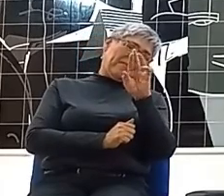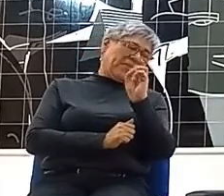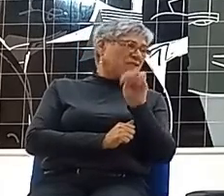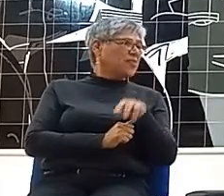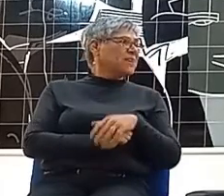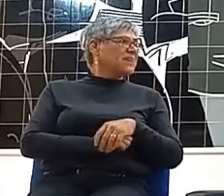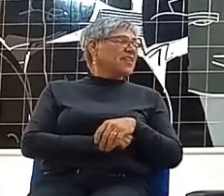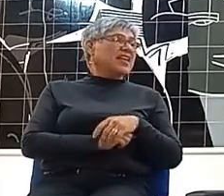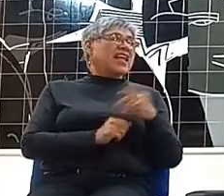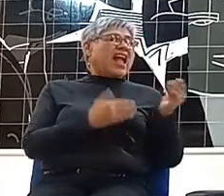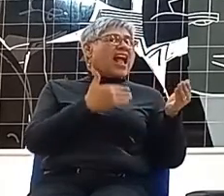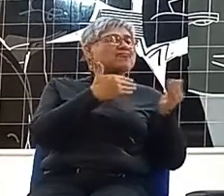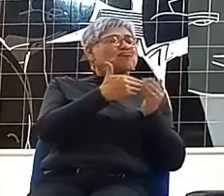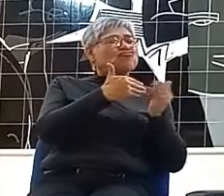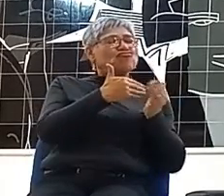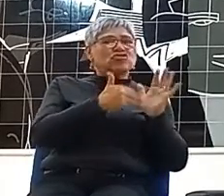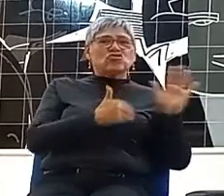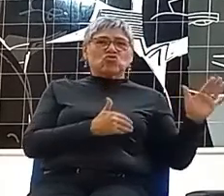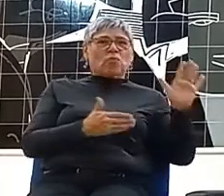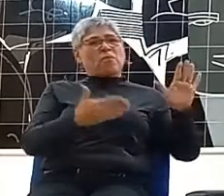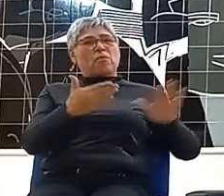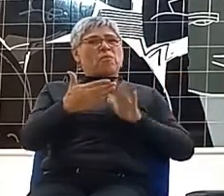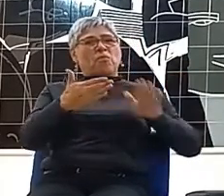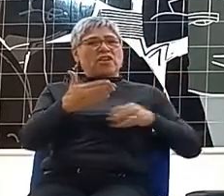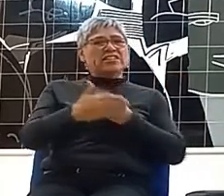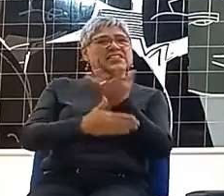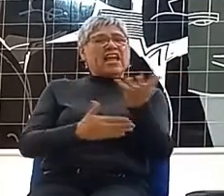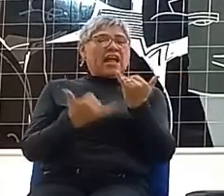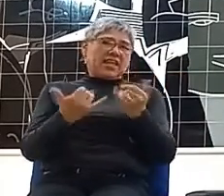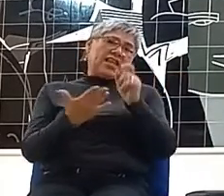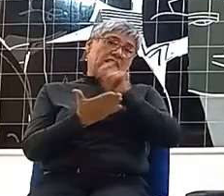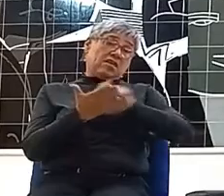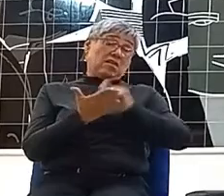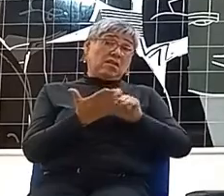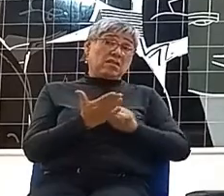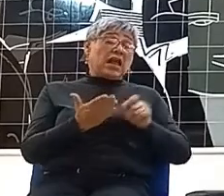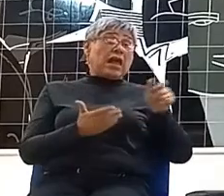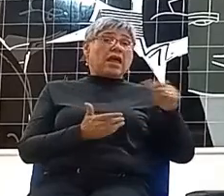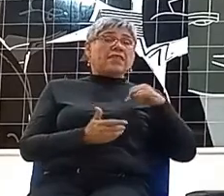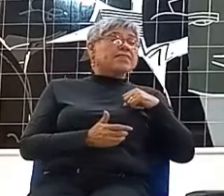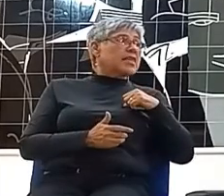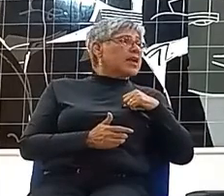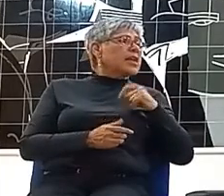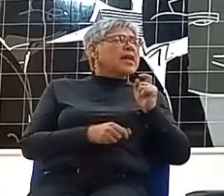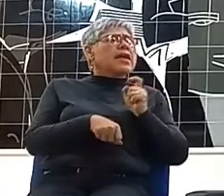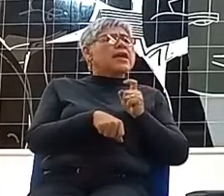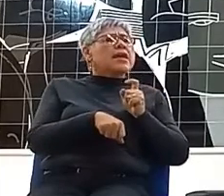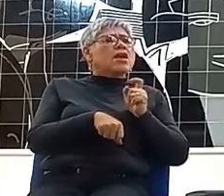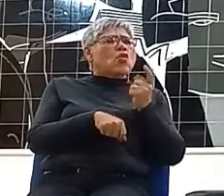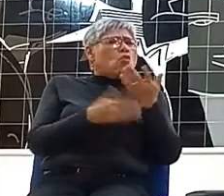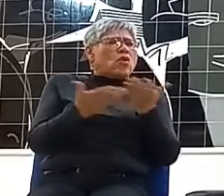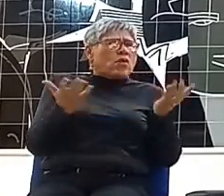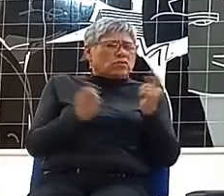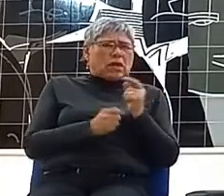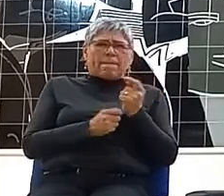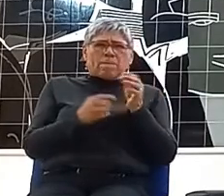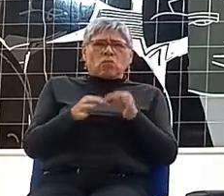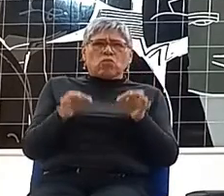acercándonos a su poesía y a su trabajo literario, que además tiene un elemento que nos hace mucha falta en la